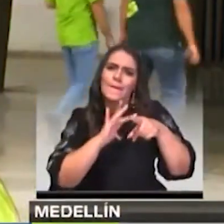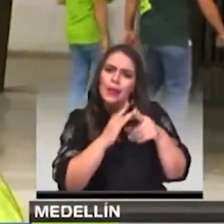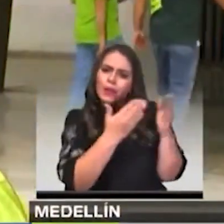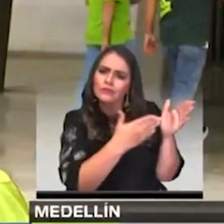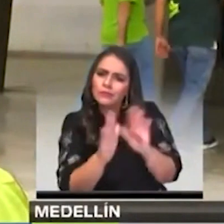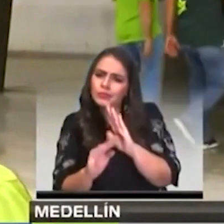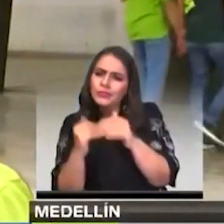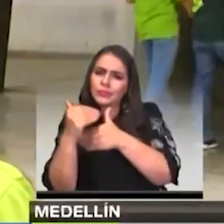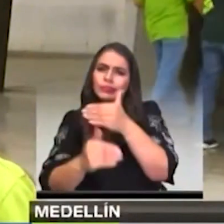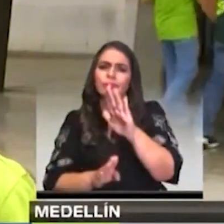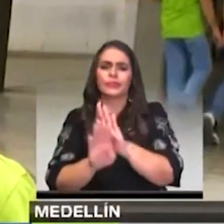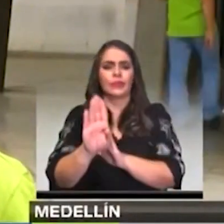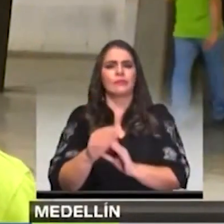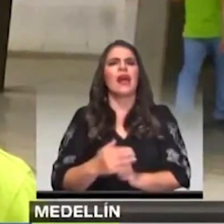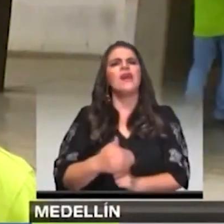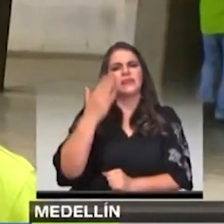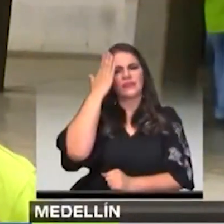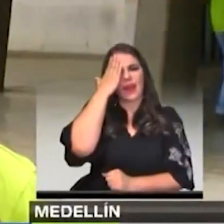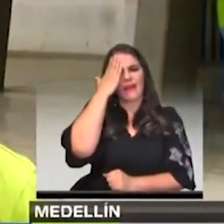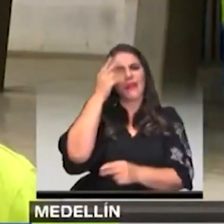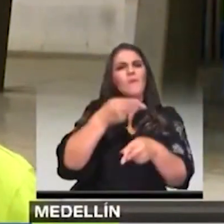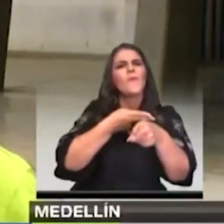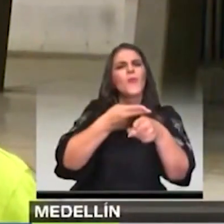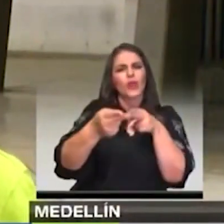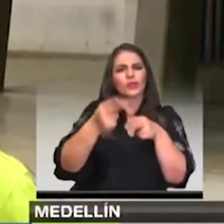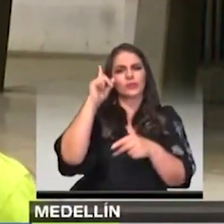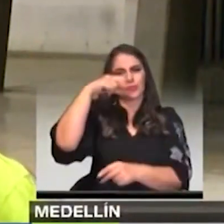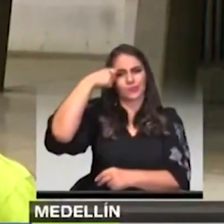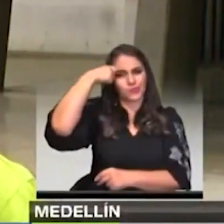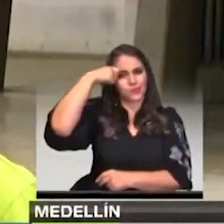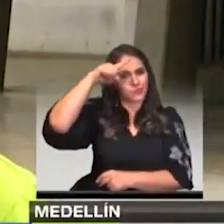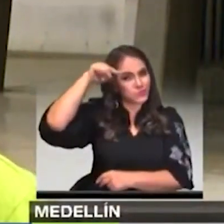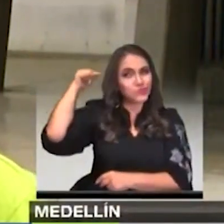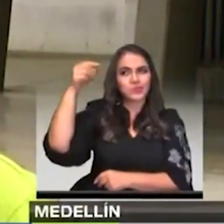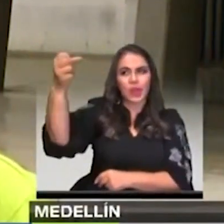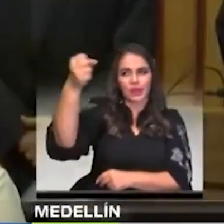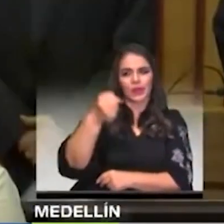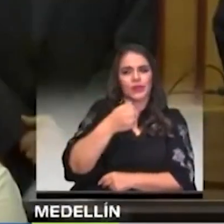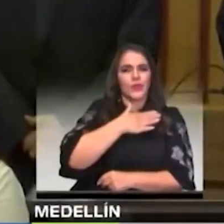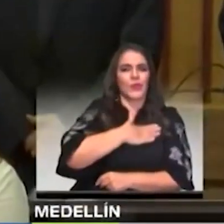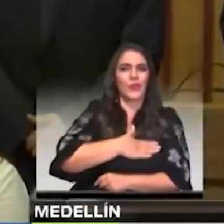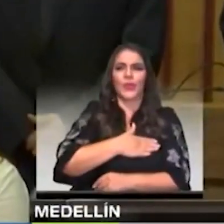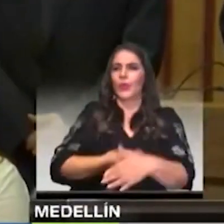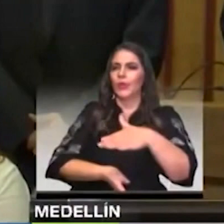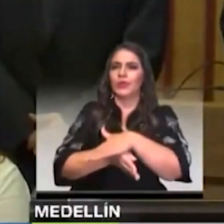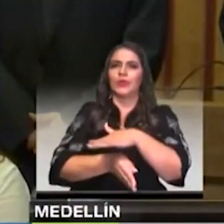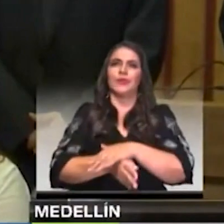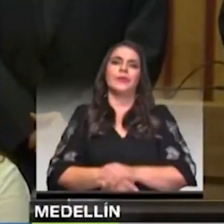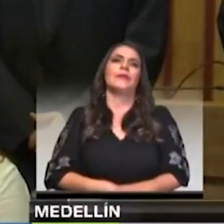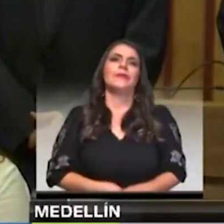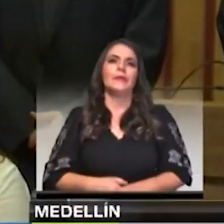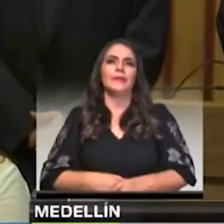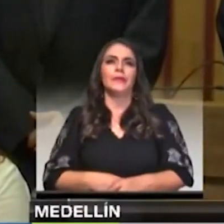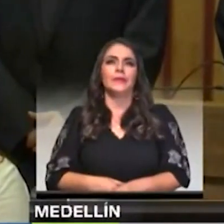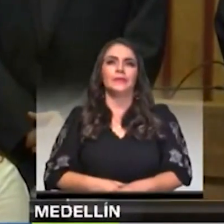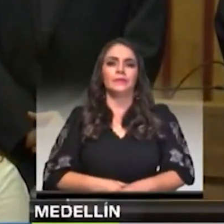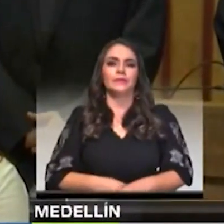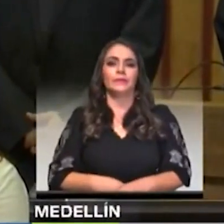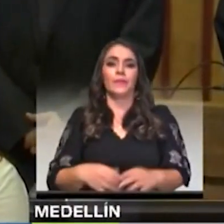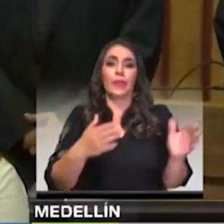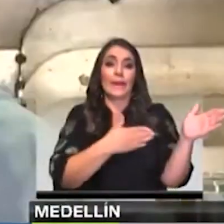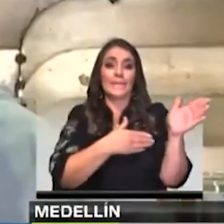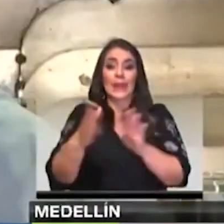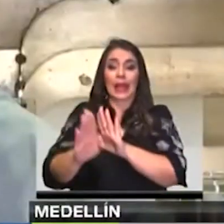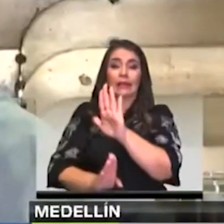nuestro gobernador Aníbal Gaviria podrá estar muy pronto al frente nuevamente del equipo. La cuantía definitiva del plan de